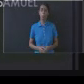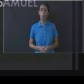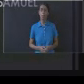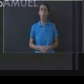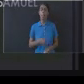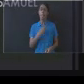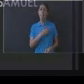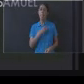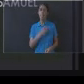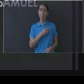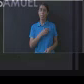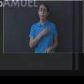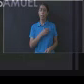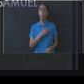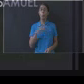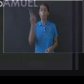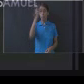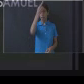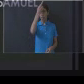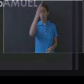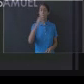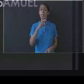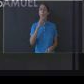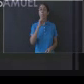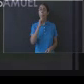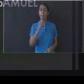haya sufrido se pueda sentar a su mesa.